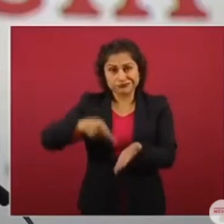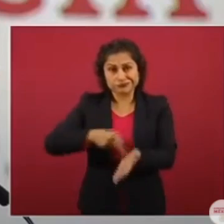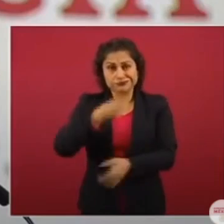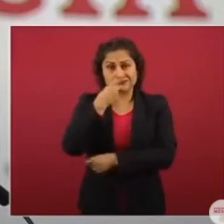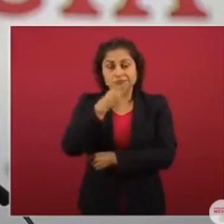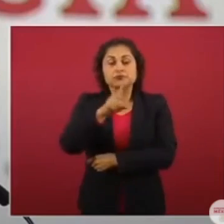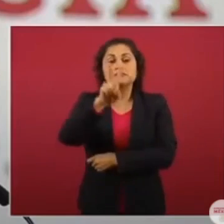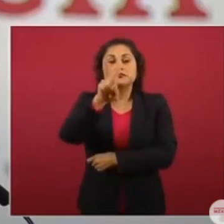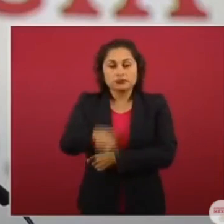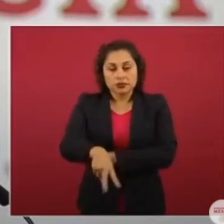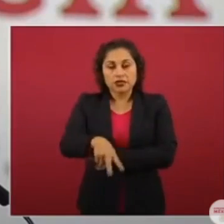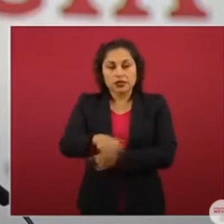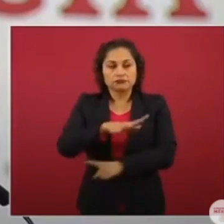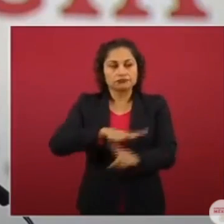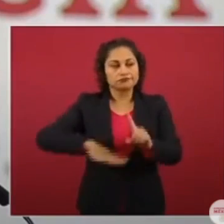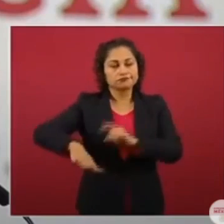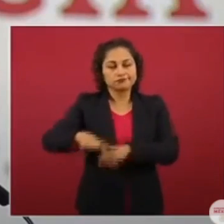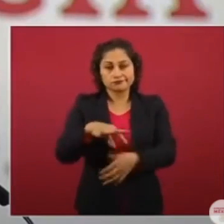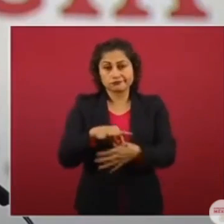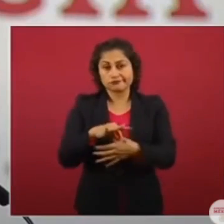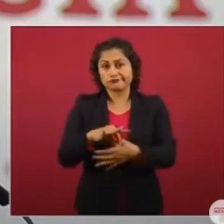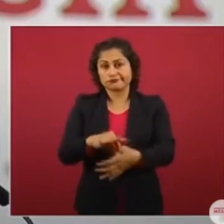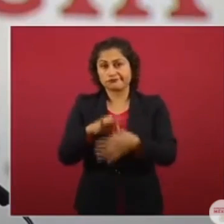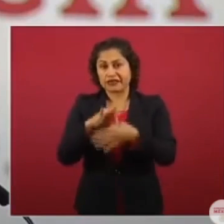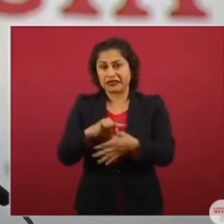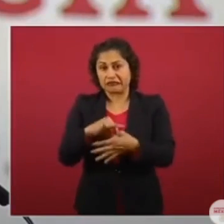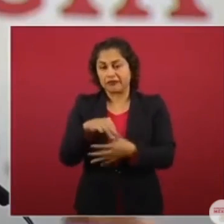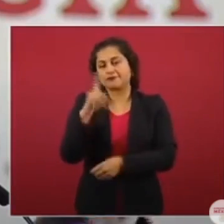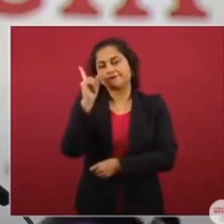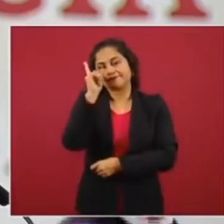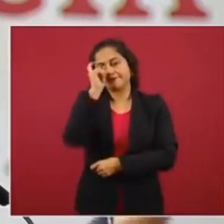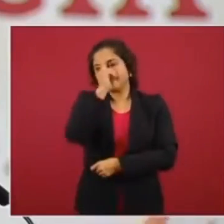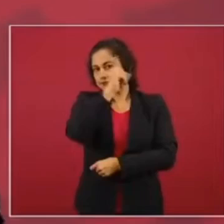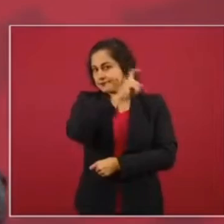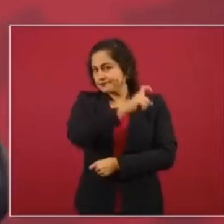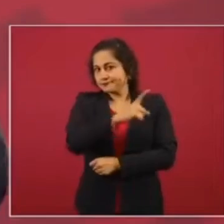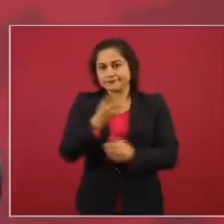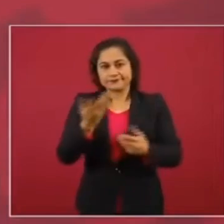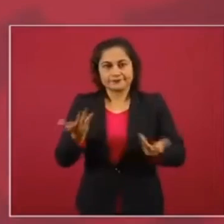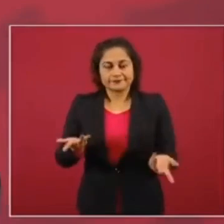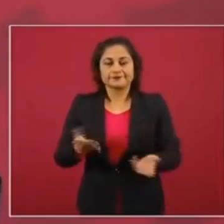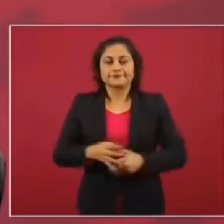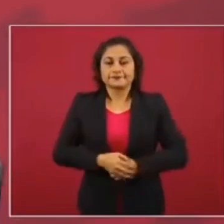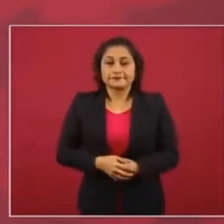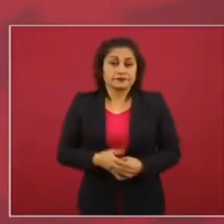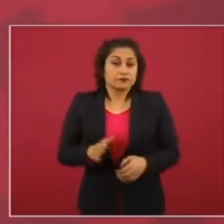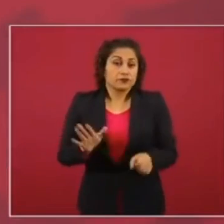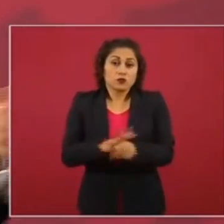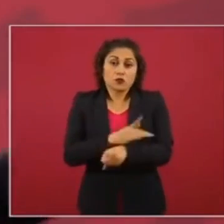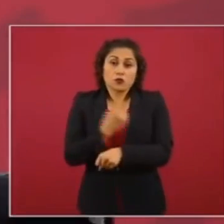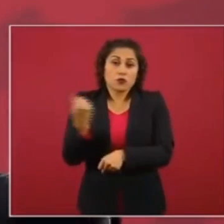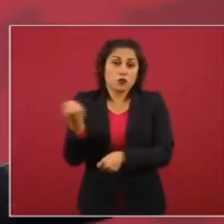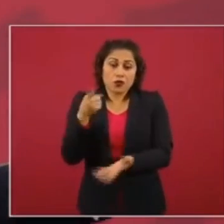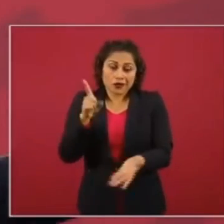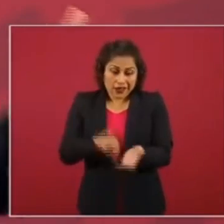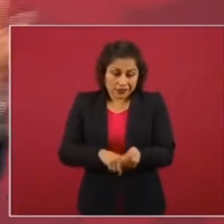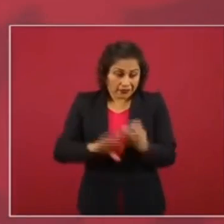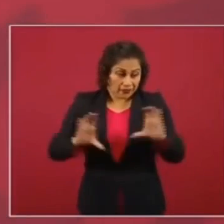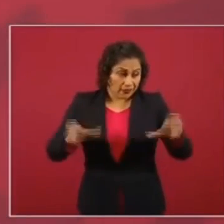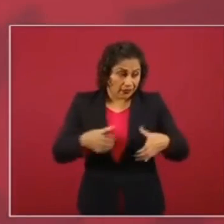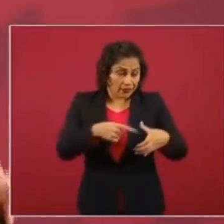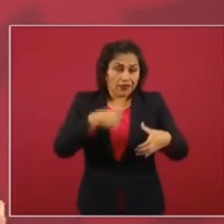es compleja. La realidad social implica la naturaleza de las instalaciones,